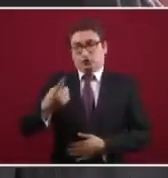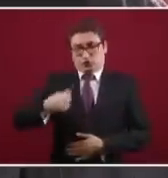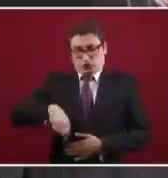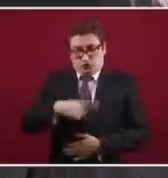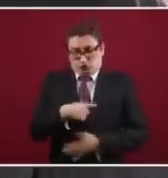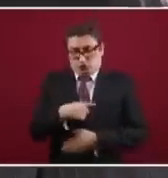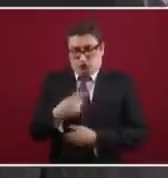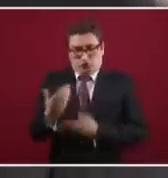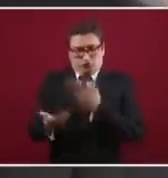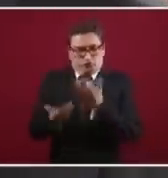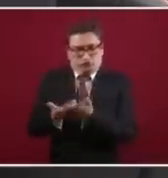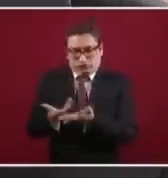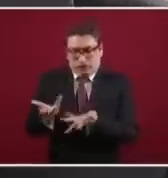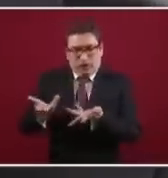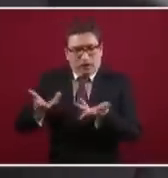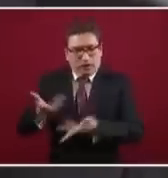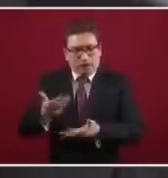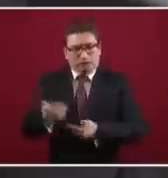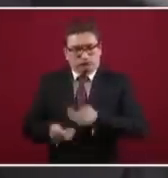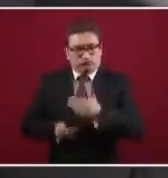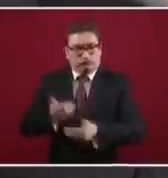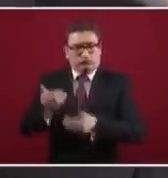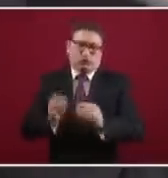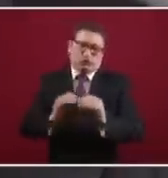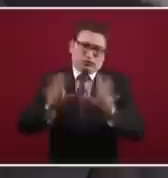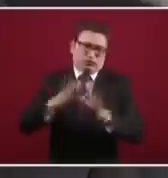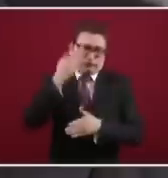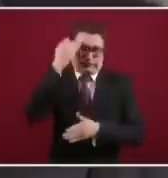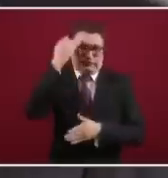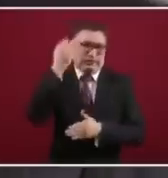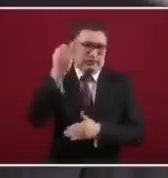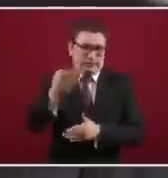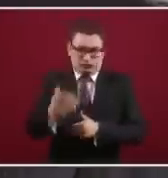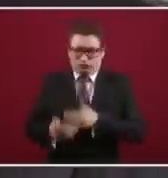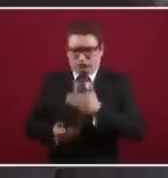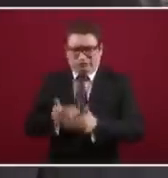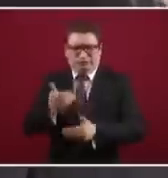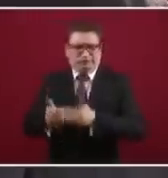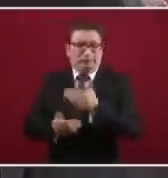haciendo. Claro, lleva tiempo, pero